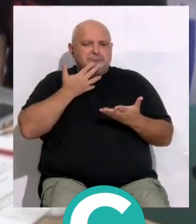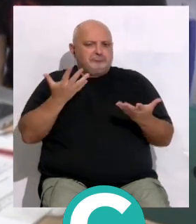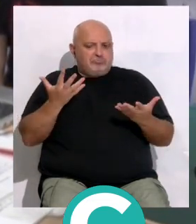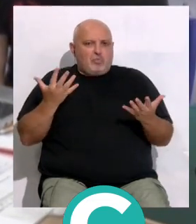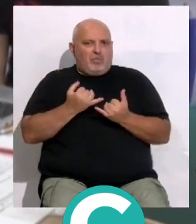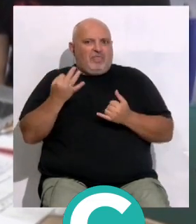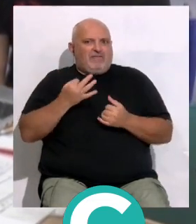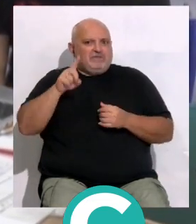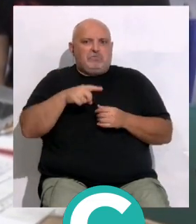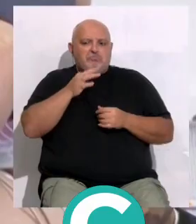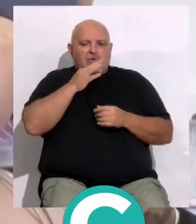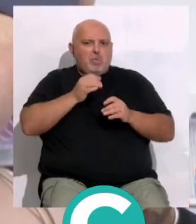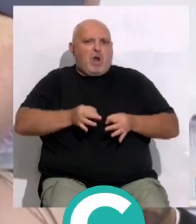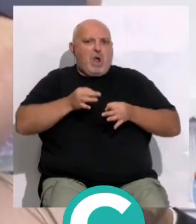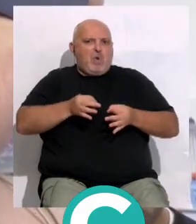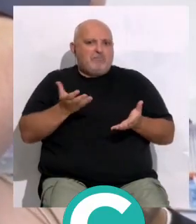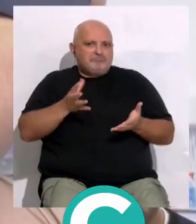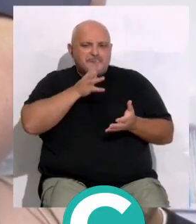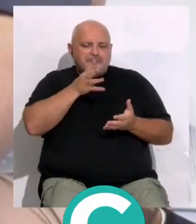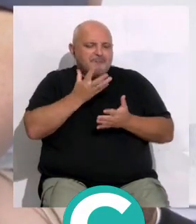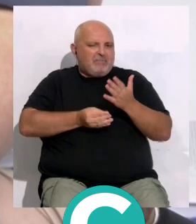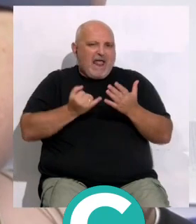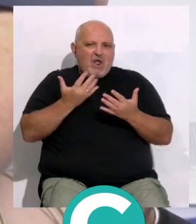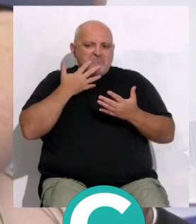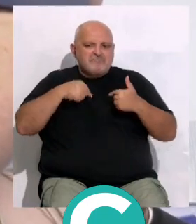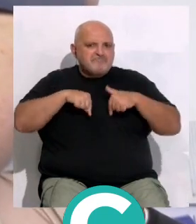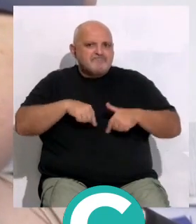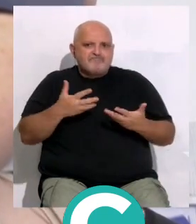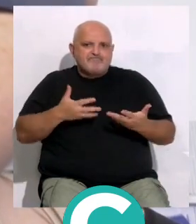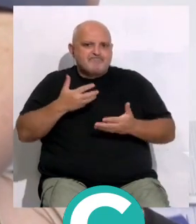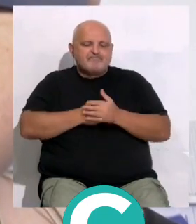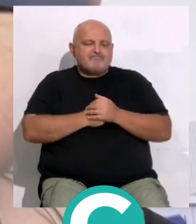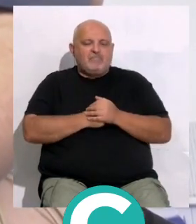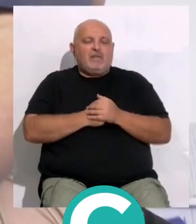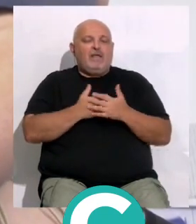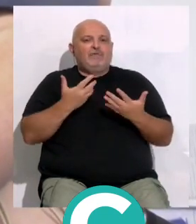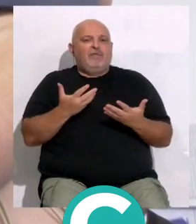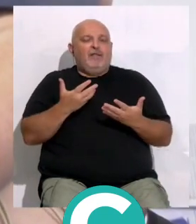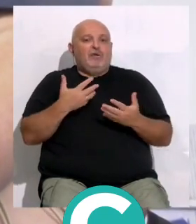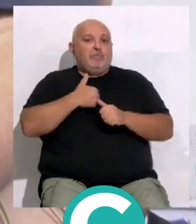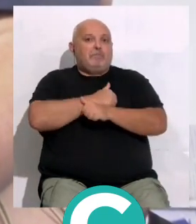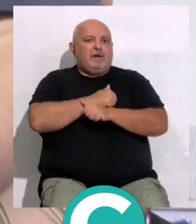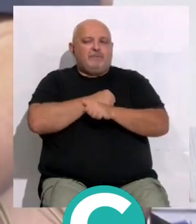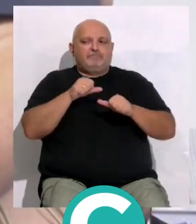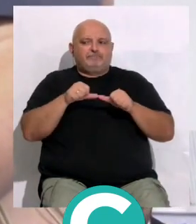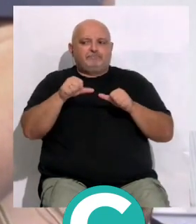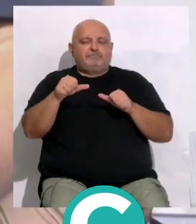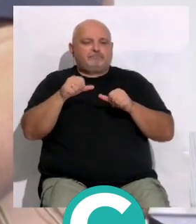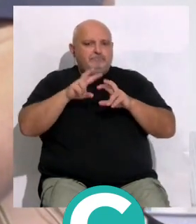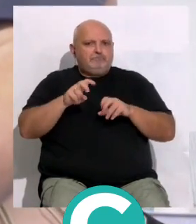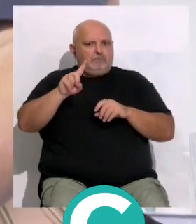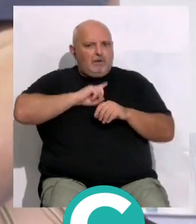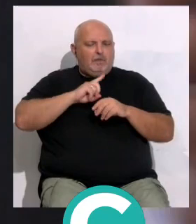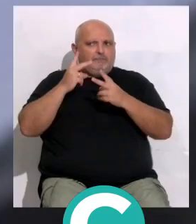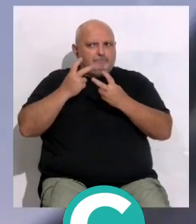que estar más delgada y no lo estoy. Algo falla en mi metabolismo. Y yo espero que ellos estén investigando